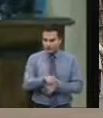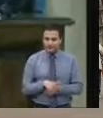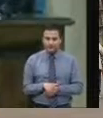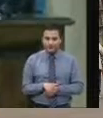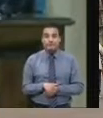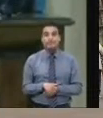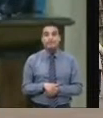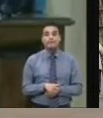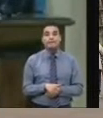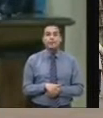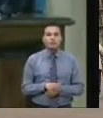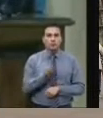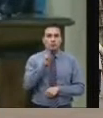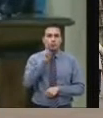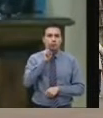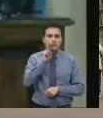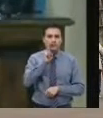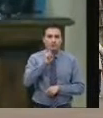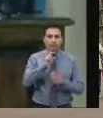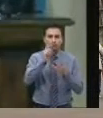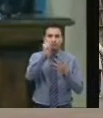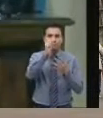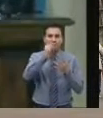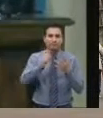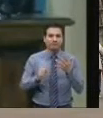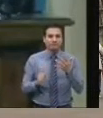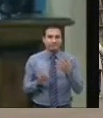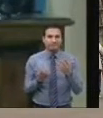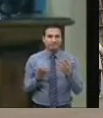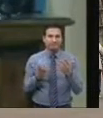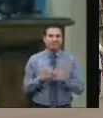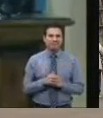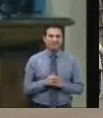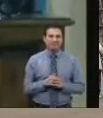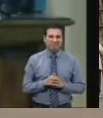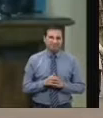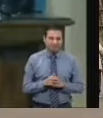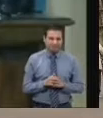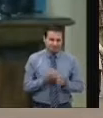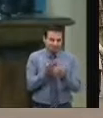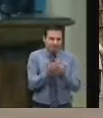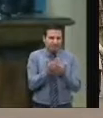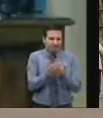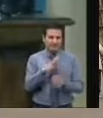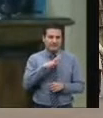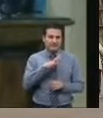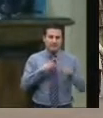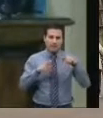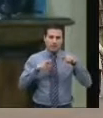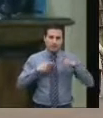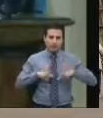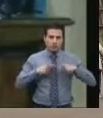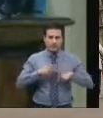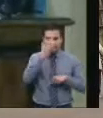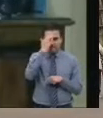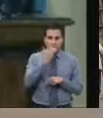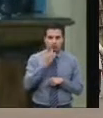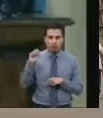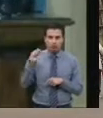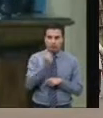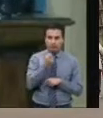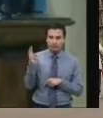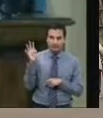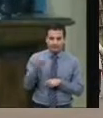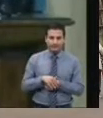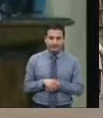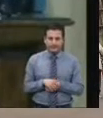manera, los elementos consistentes en la calidad de los personajes públicos o famosos, conocidos como influencers, el